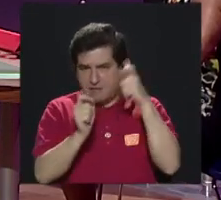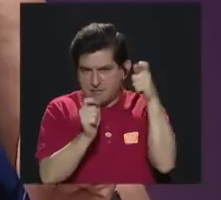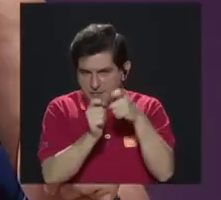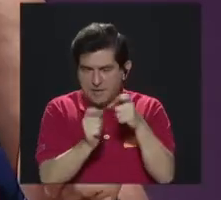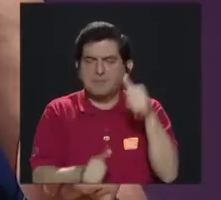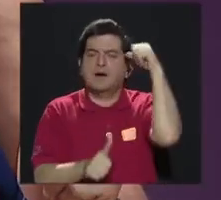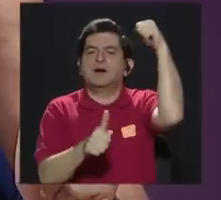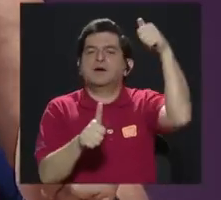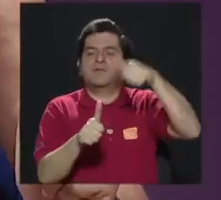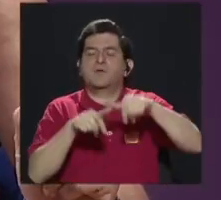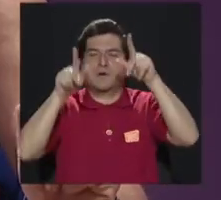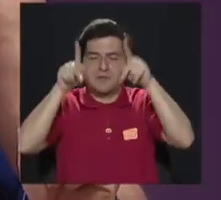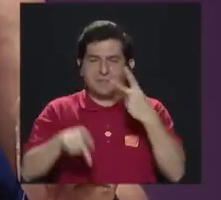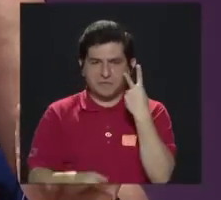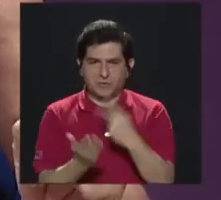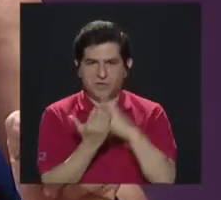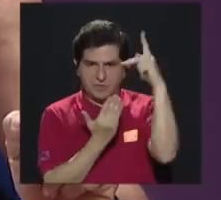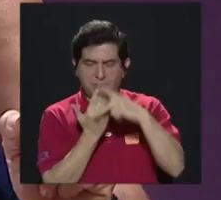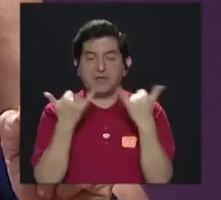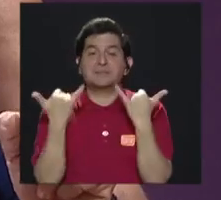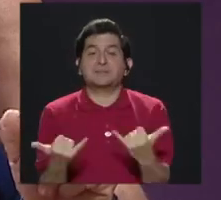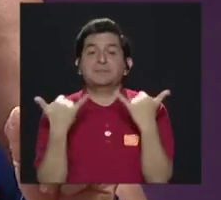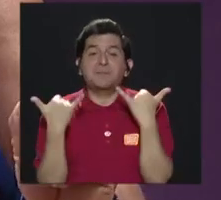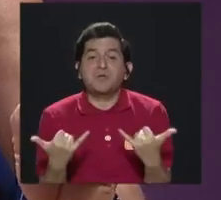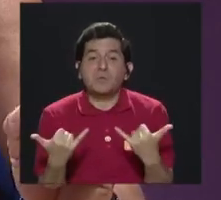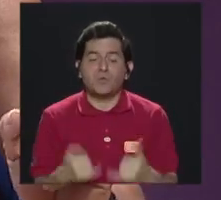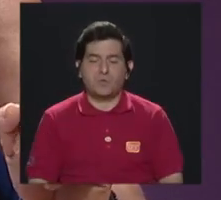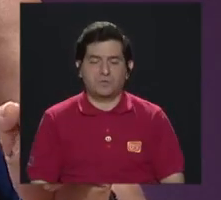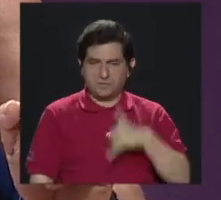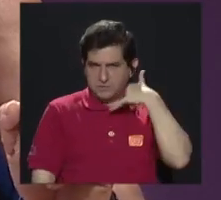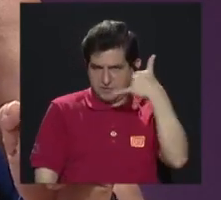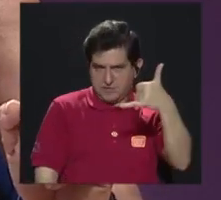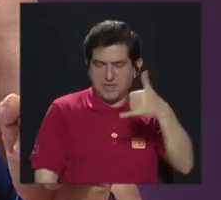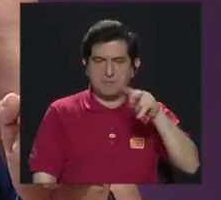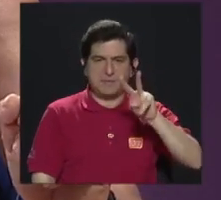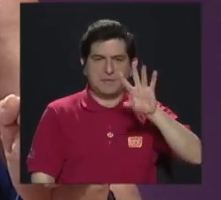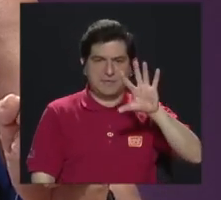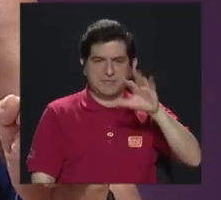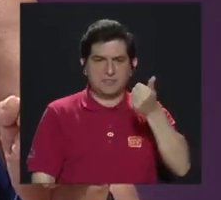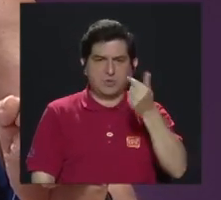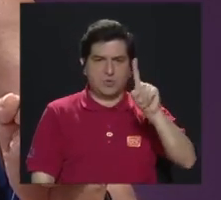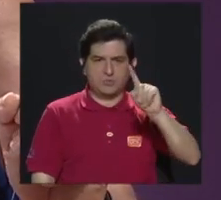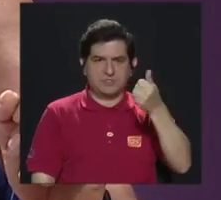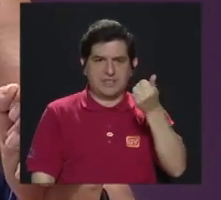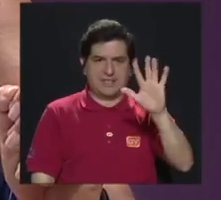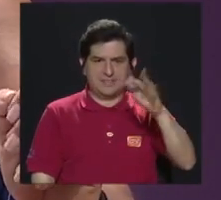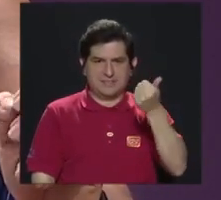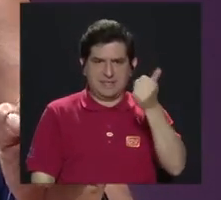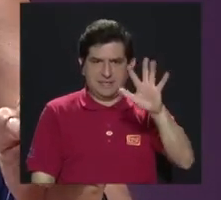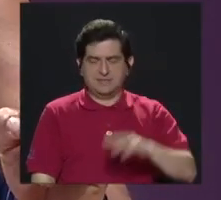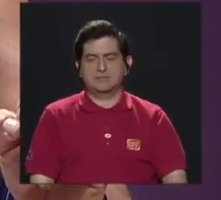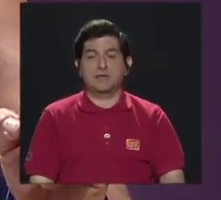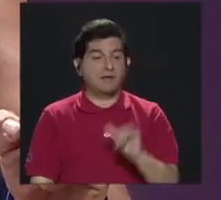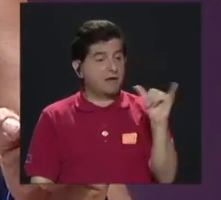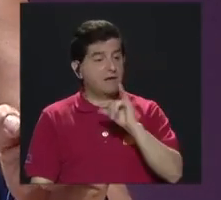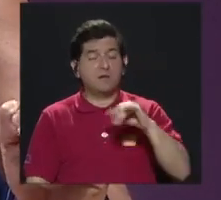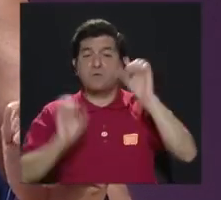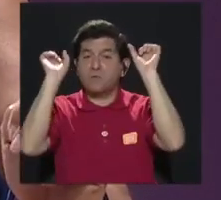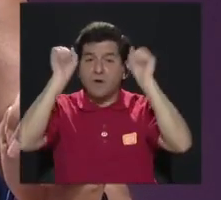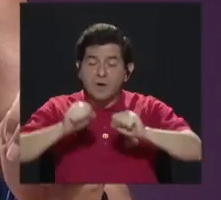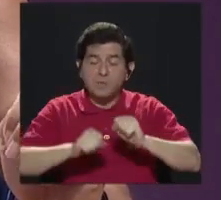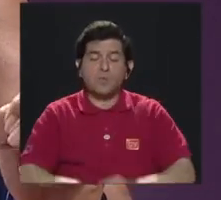Quiero recordarle a nuestro público que estamos en vivo y que puede llamarnos al 2511 1515 y también nos